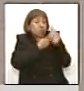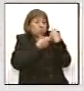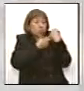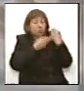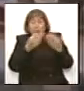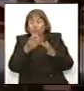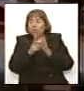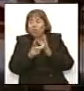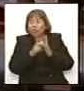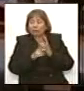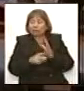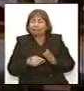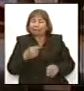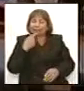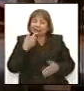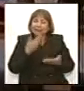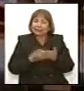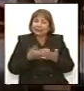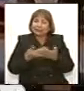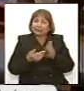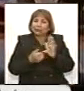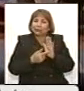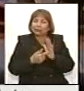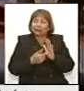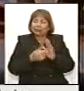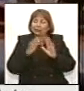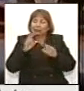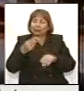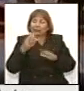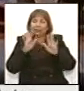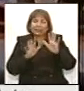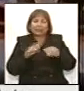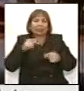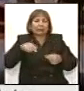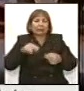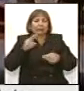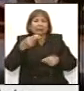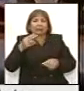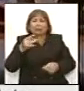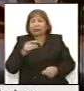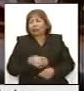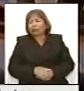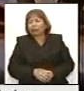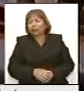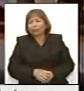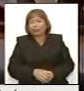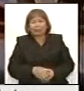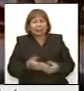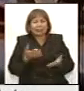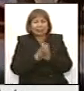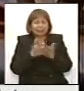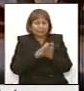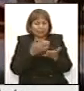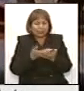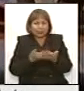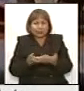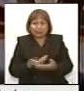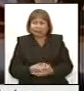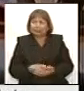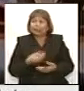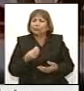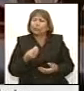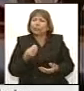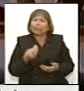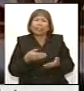legislativo. Este manual es del año 2010, estamos en el año 2018. ¿Por qué si hay manuales? ¿Por qué